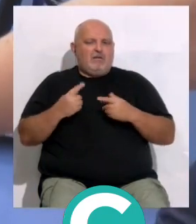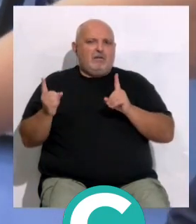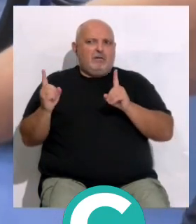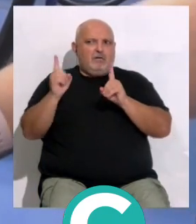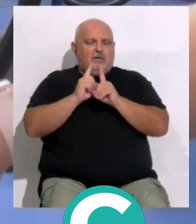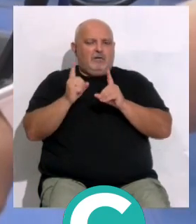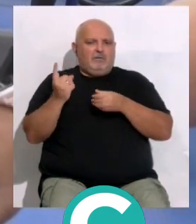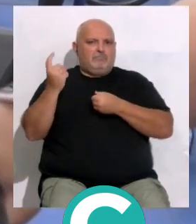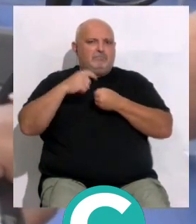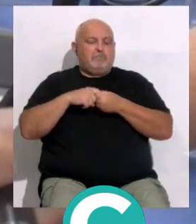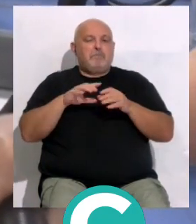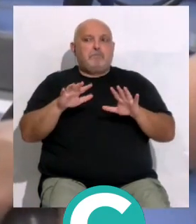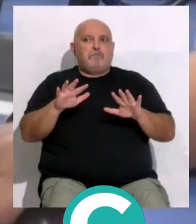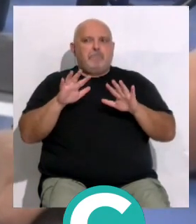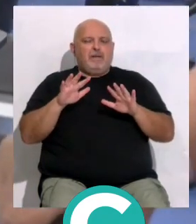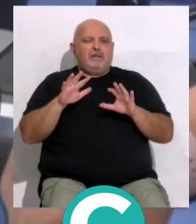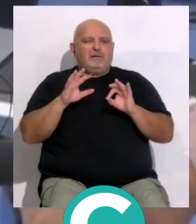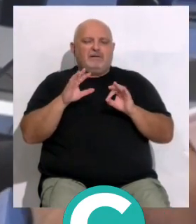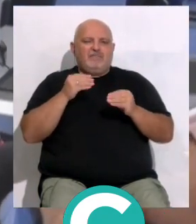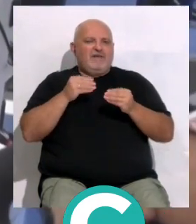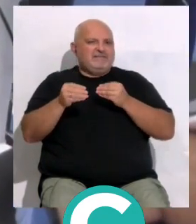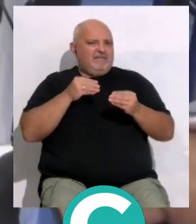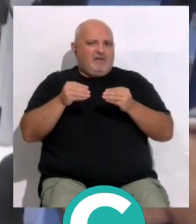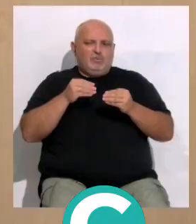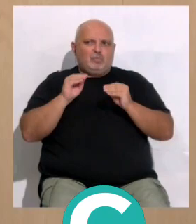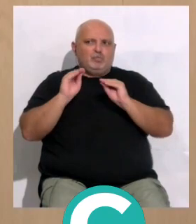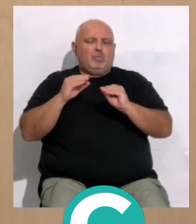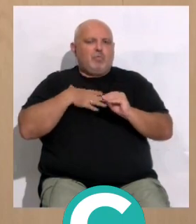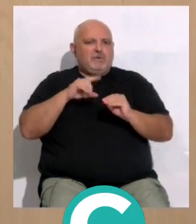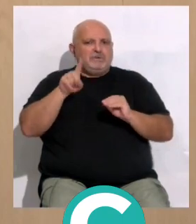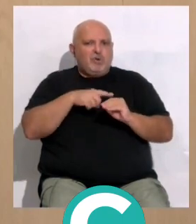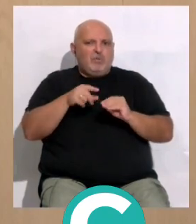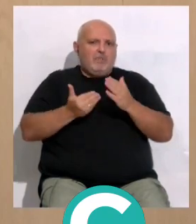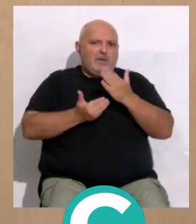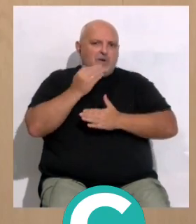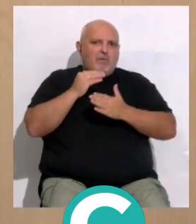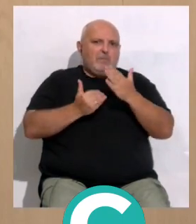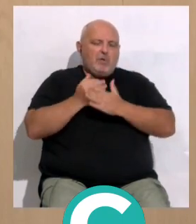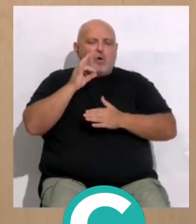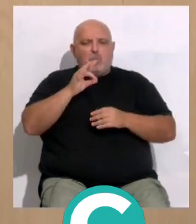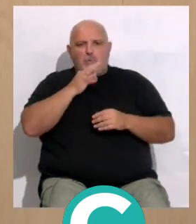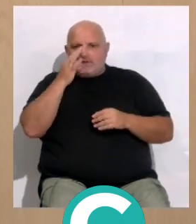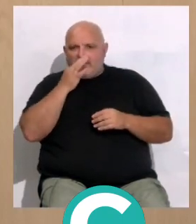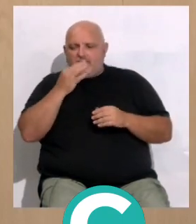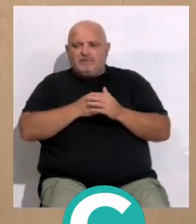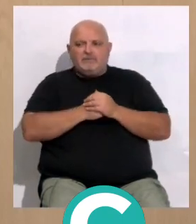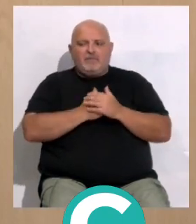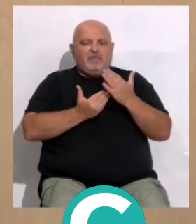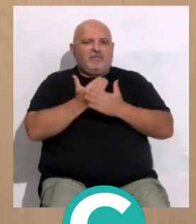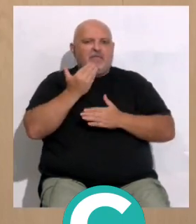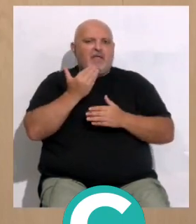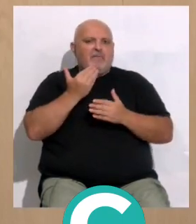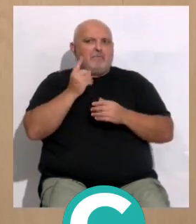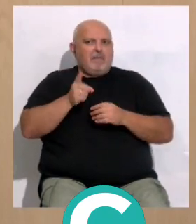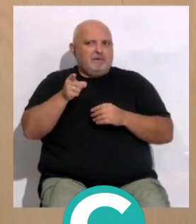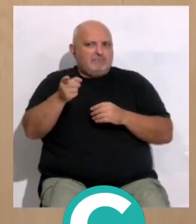nosotros, pero es totalmente flexible a la hora que ellos puedan, si es por la mañana, pues por la mañana, si es por la tarde, los días que ellos